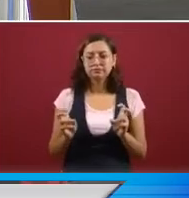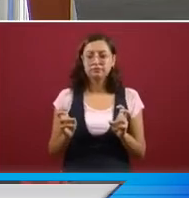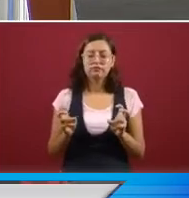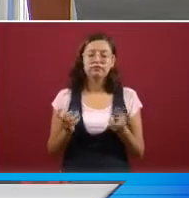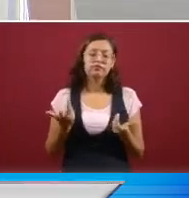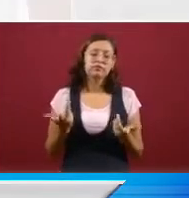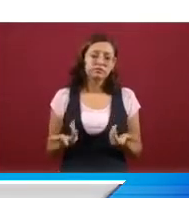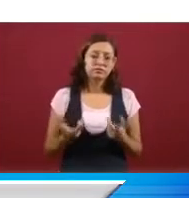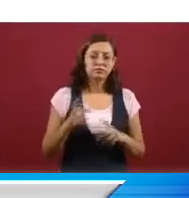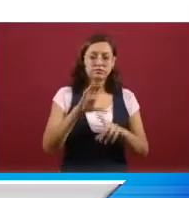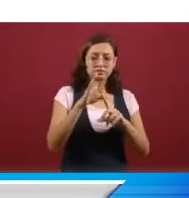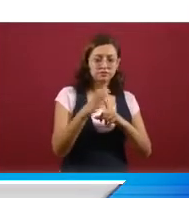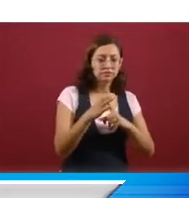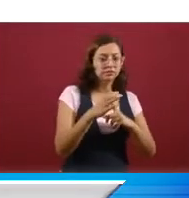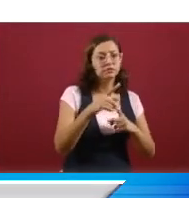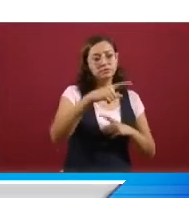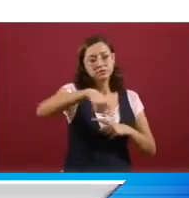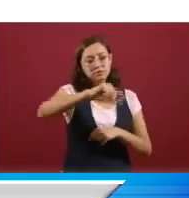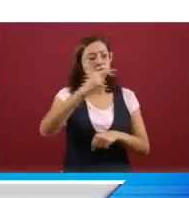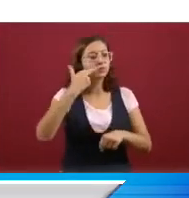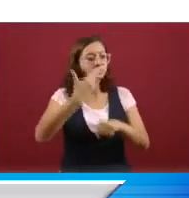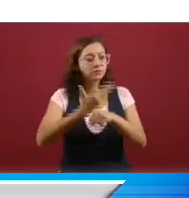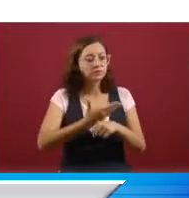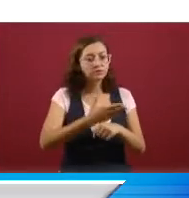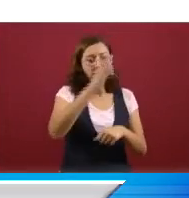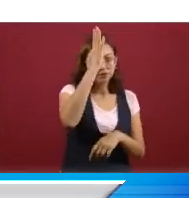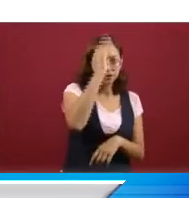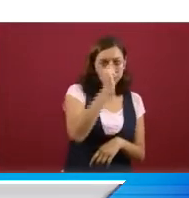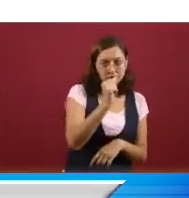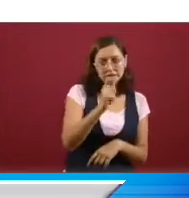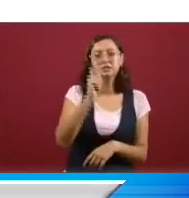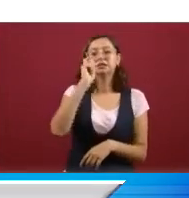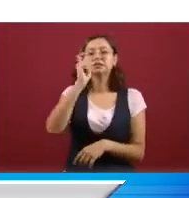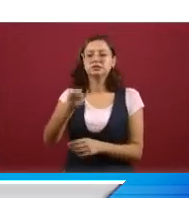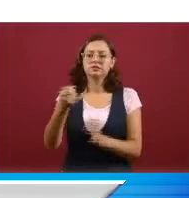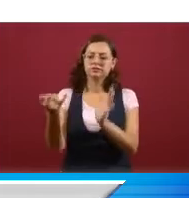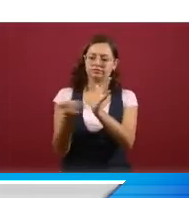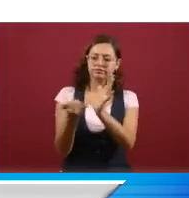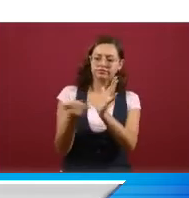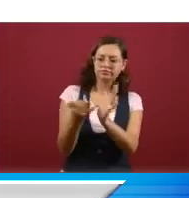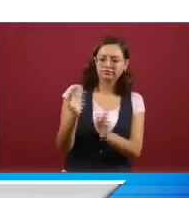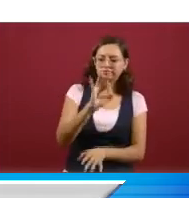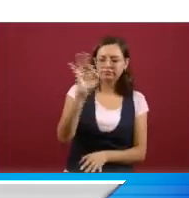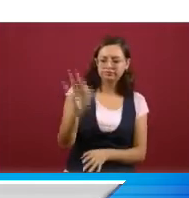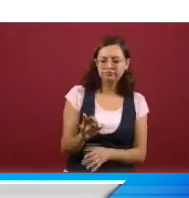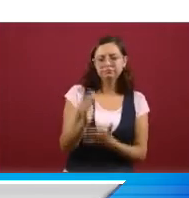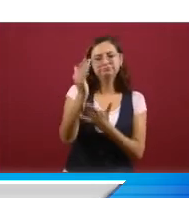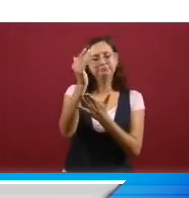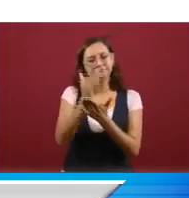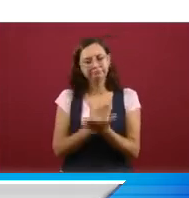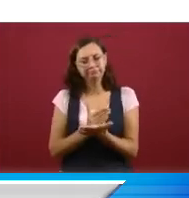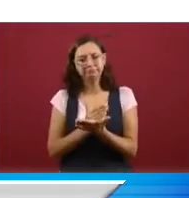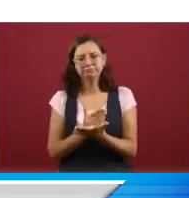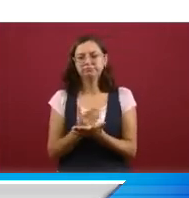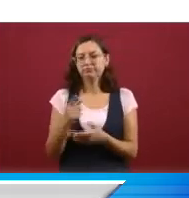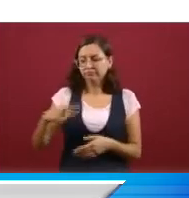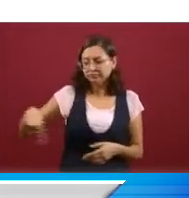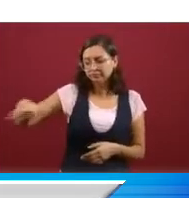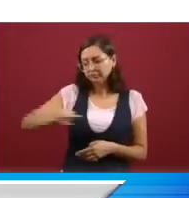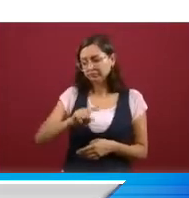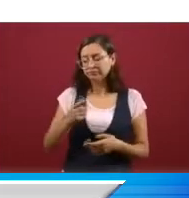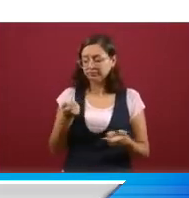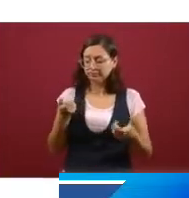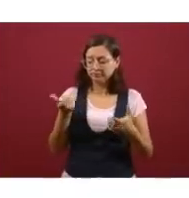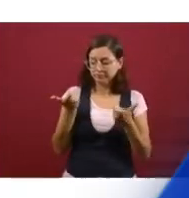actual urgentemente. Se transita a lograrlo con este primer paso que implica la disminución de comisiones que se dará de manera constante durante todo